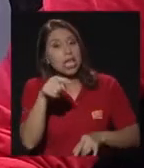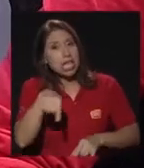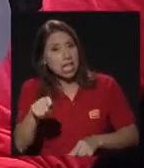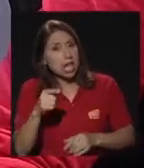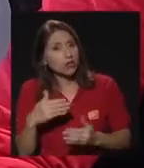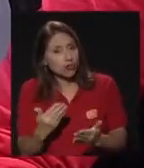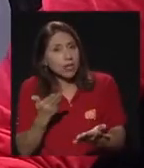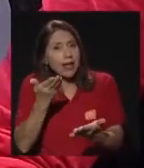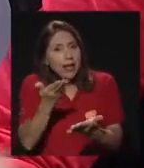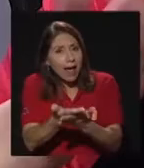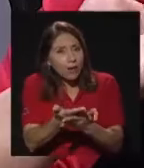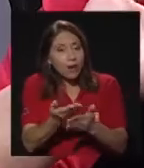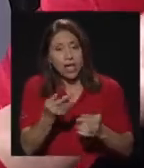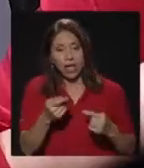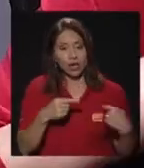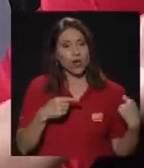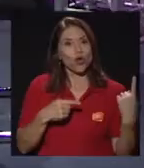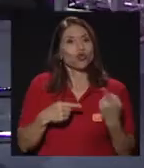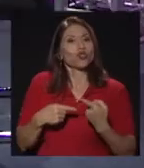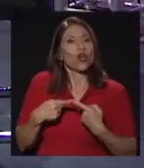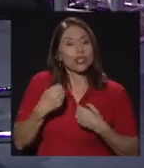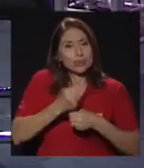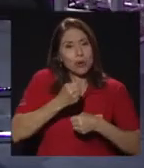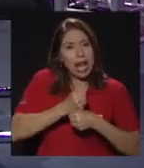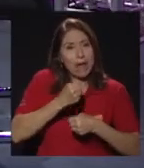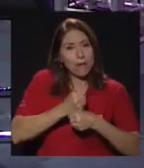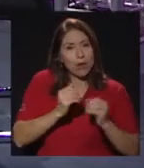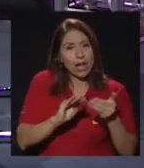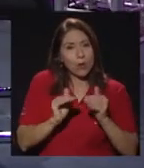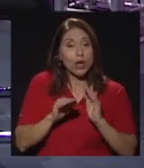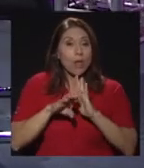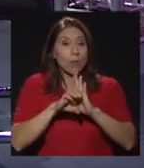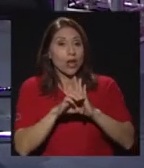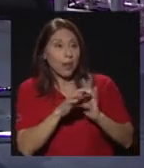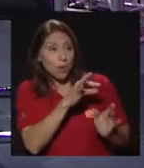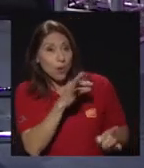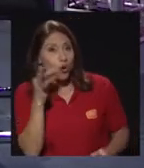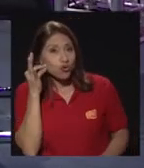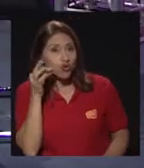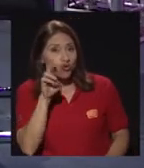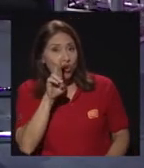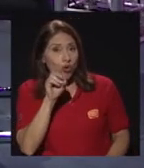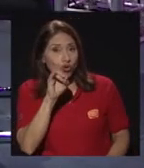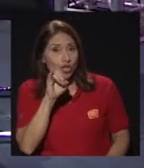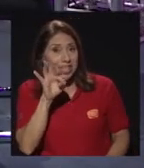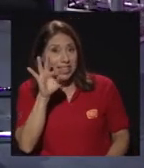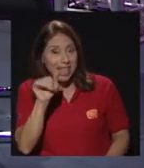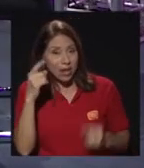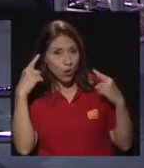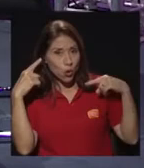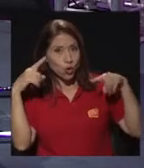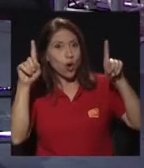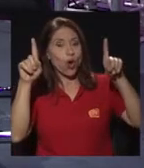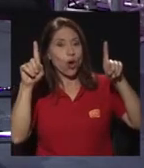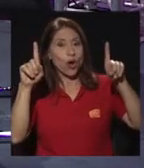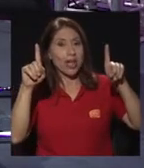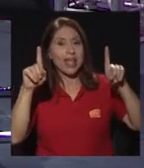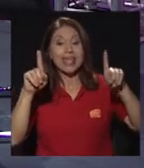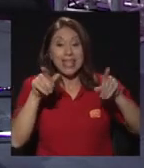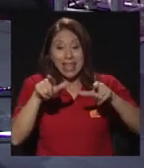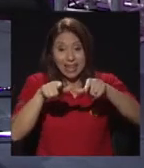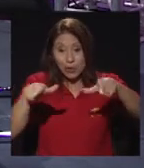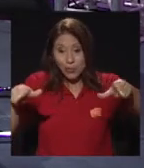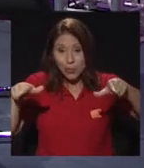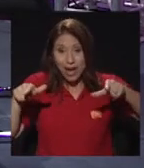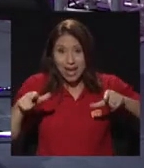una labor en la comunidad. Por ejemplo, Rosita logró que se pusieran las mantas en la guardería,